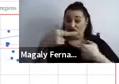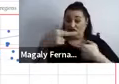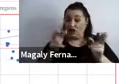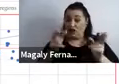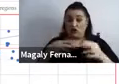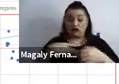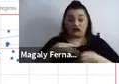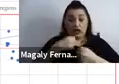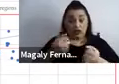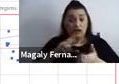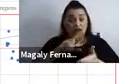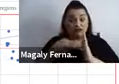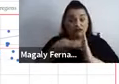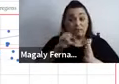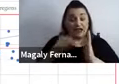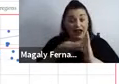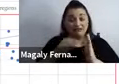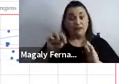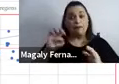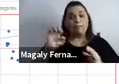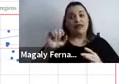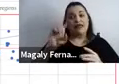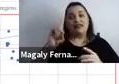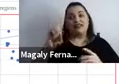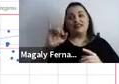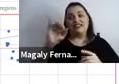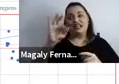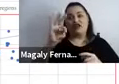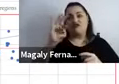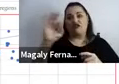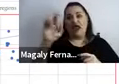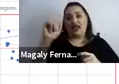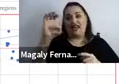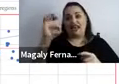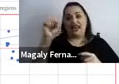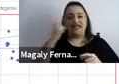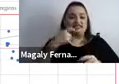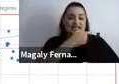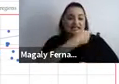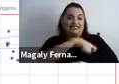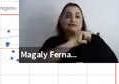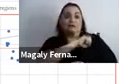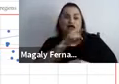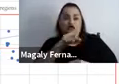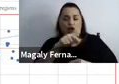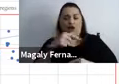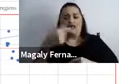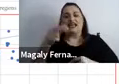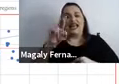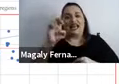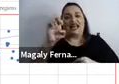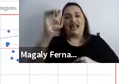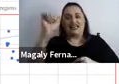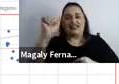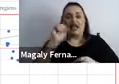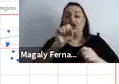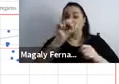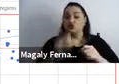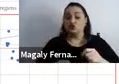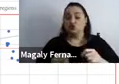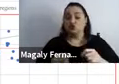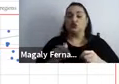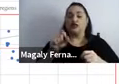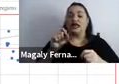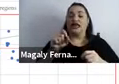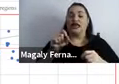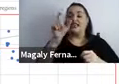saludables y replicables son mediterráneas y sobre todo son españolas. Creta también, sur de Italia,